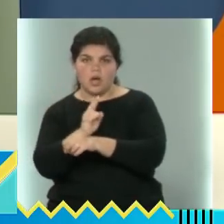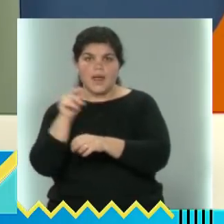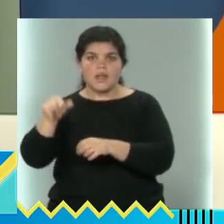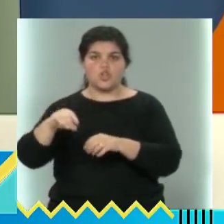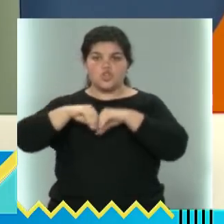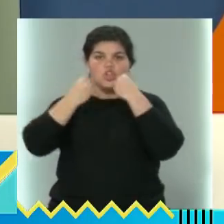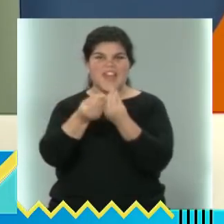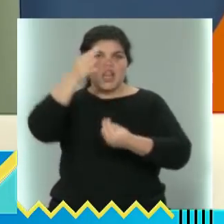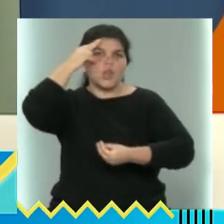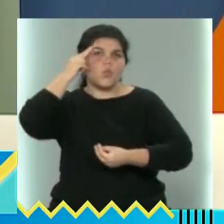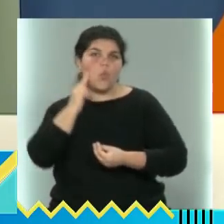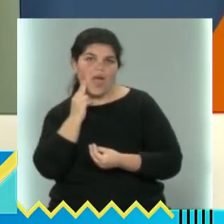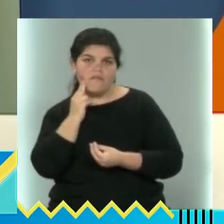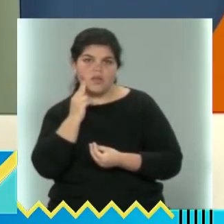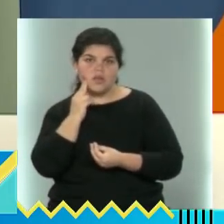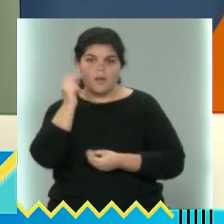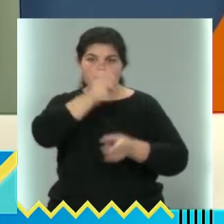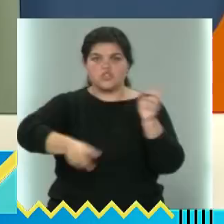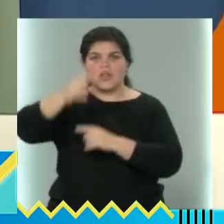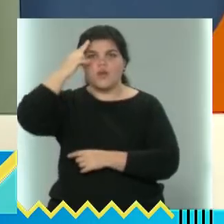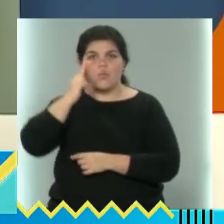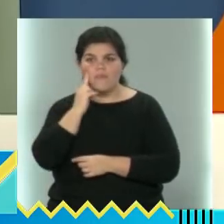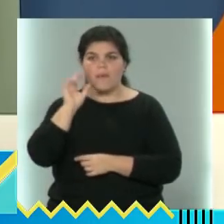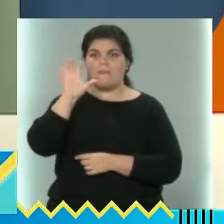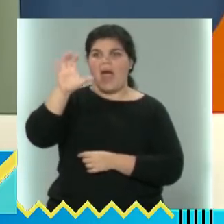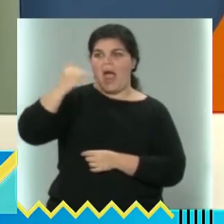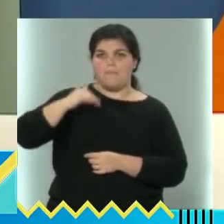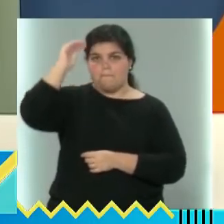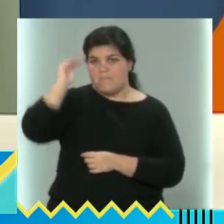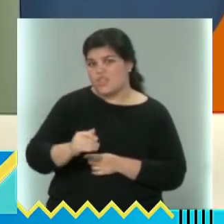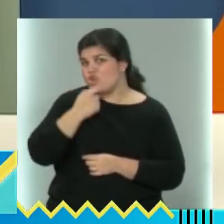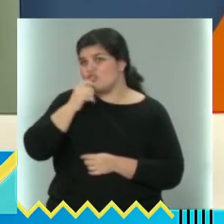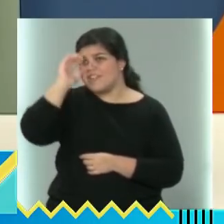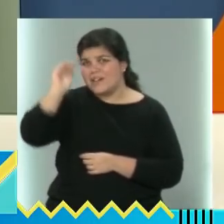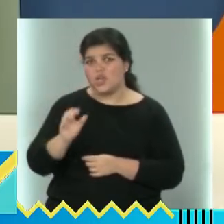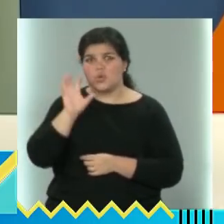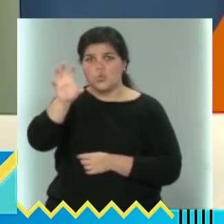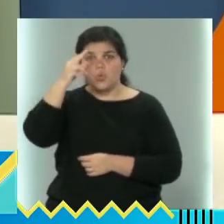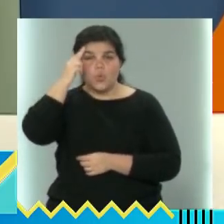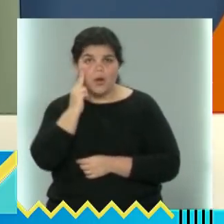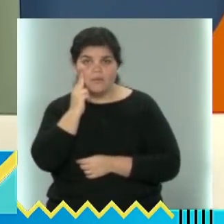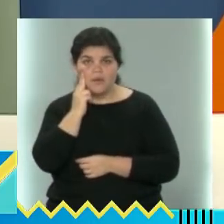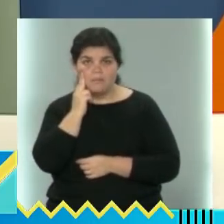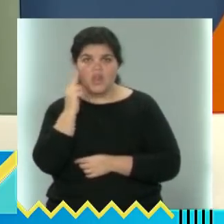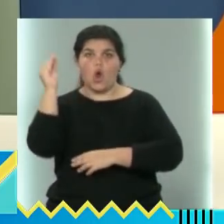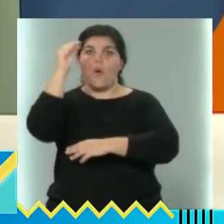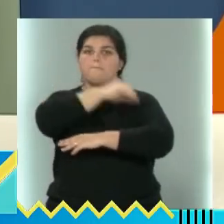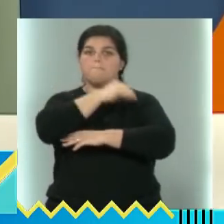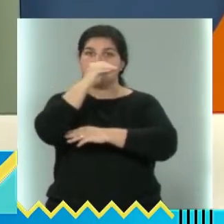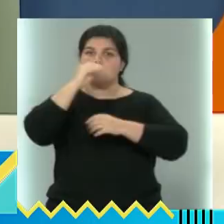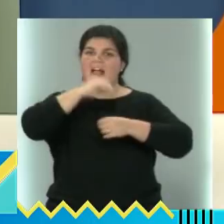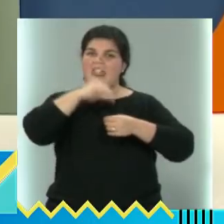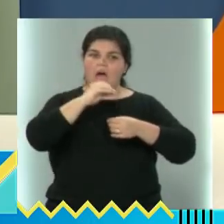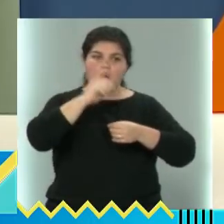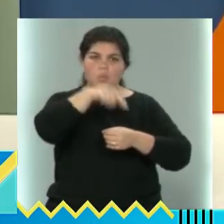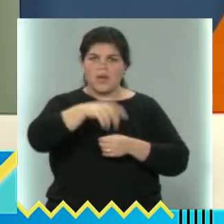para todo el territorio provincial, de los cuales ninguno fijo para el departamento Malargüe. Entonces, más